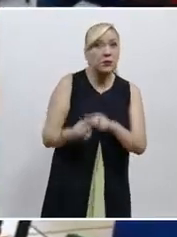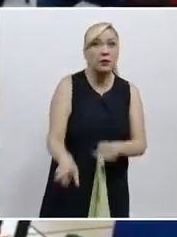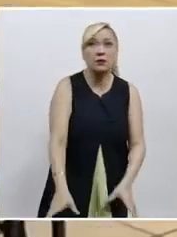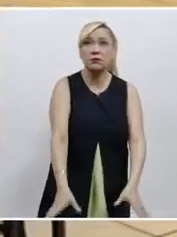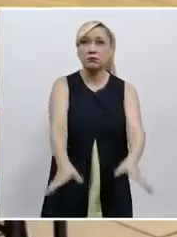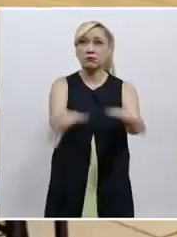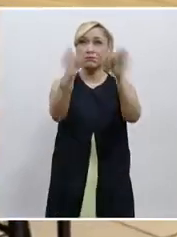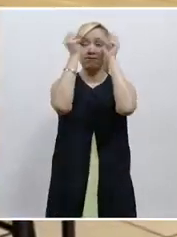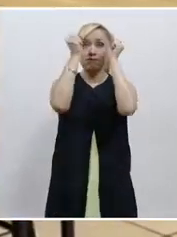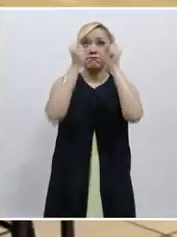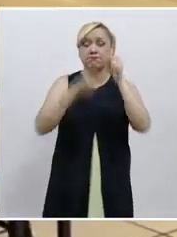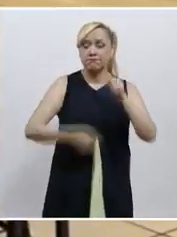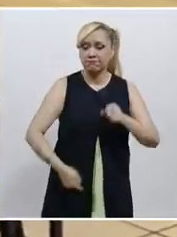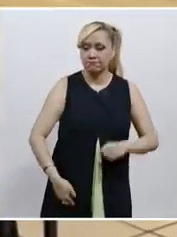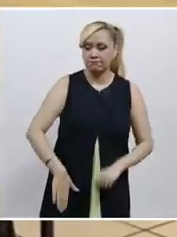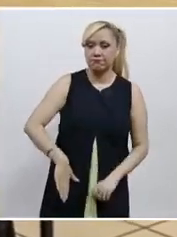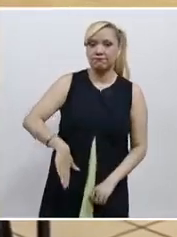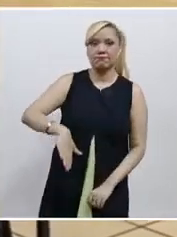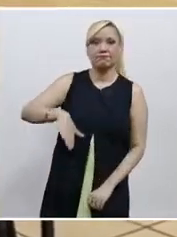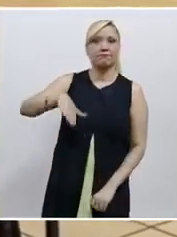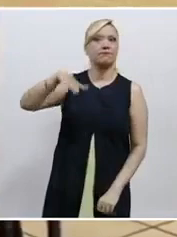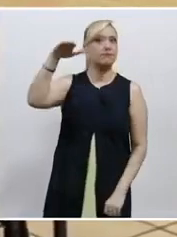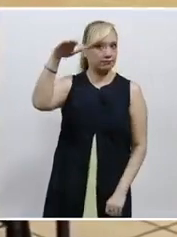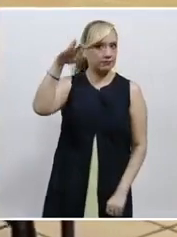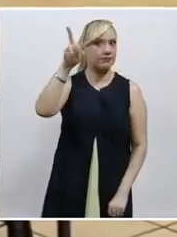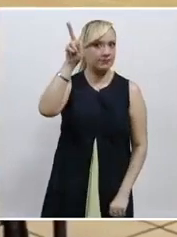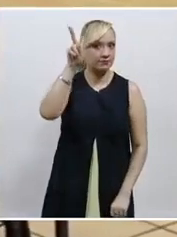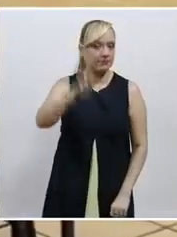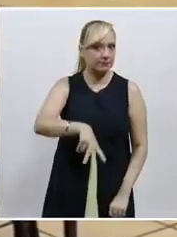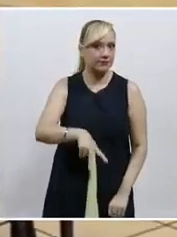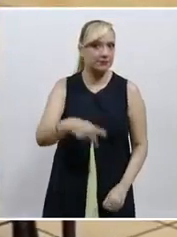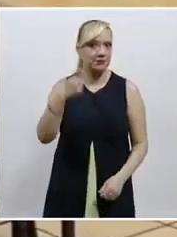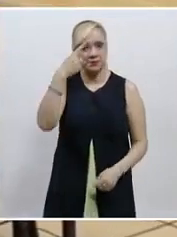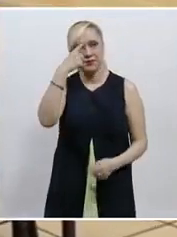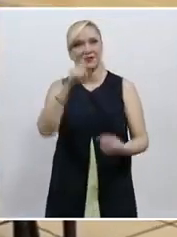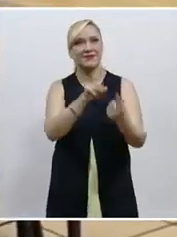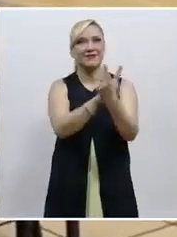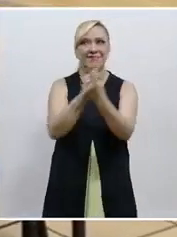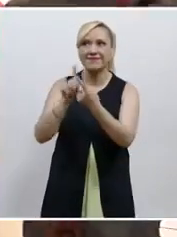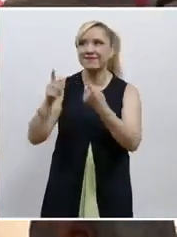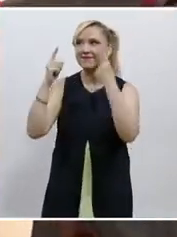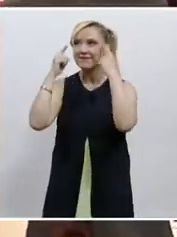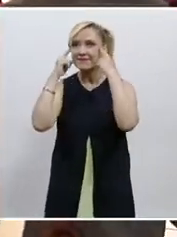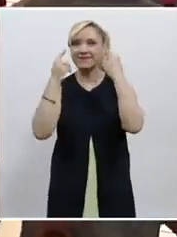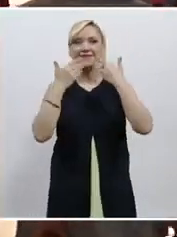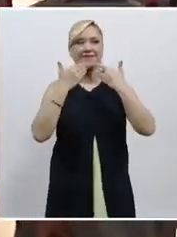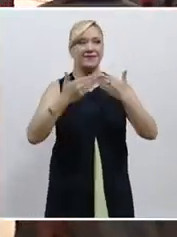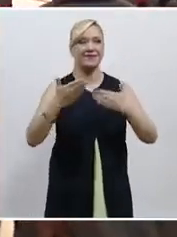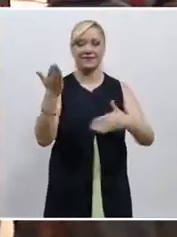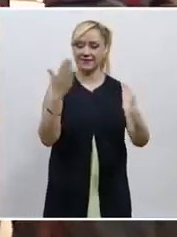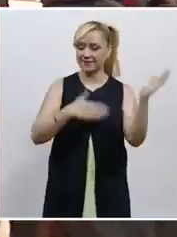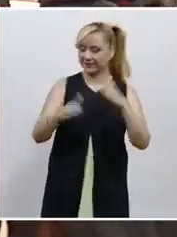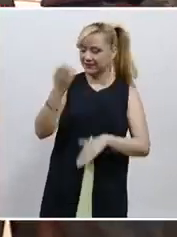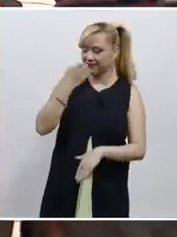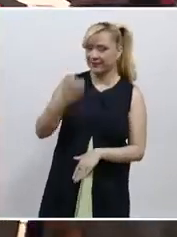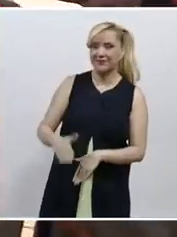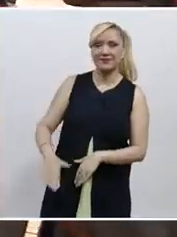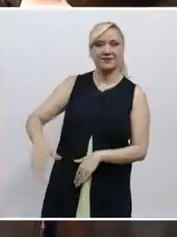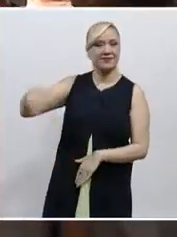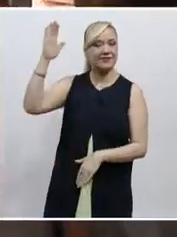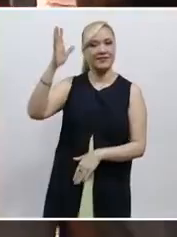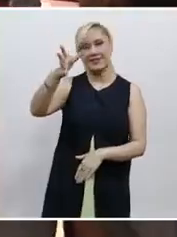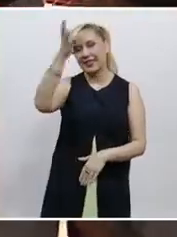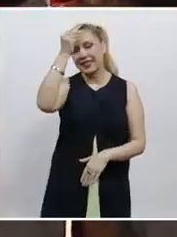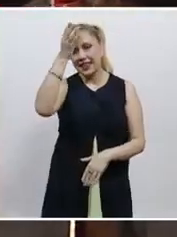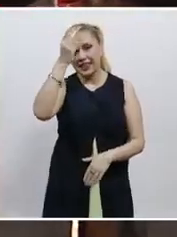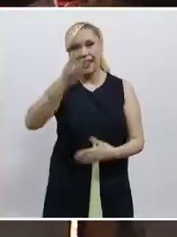a que se desarrollen las habilidades esenciales, tanto personales como sociales y mentales, para tener éxito en la educación formal y para el